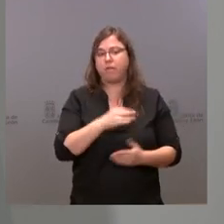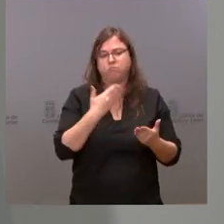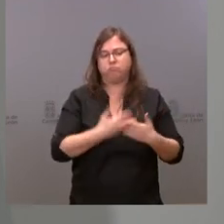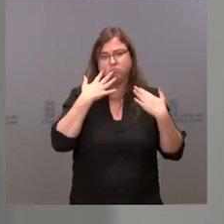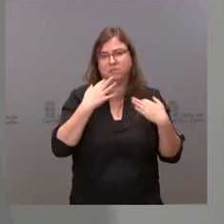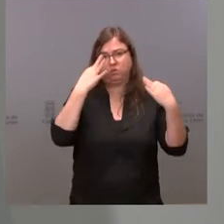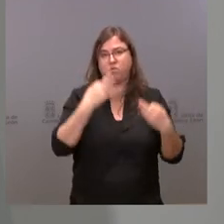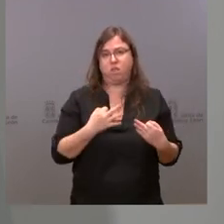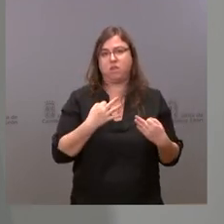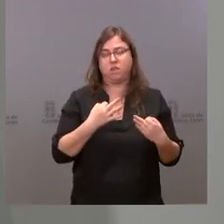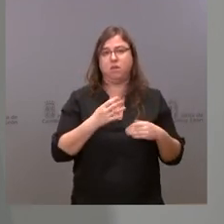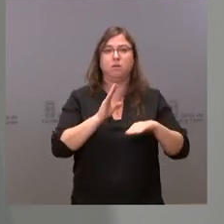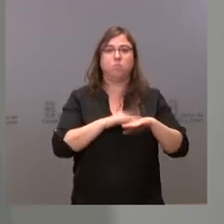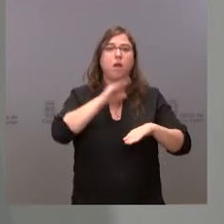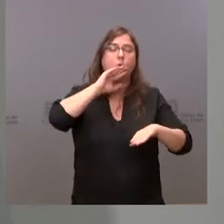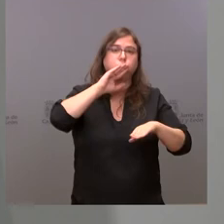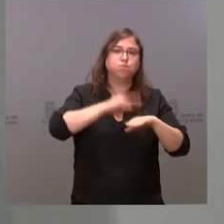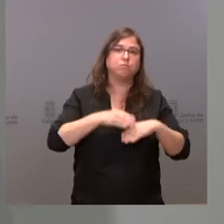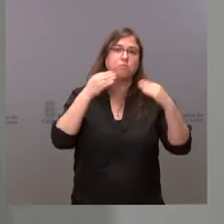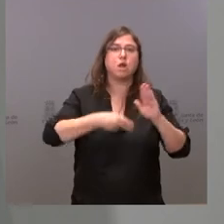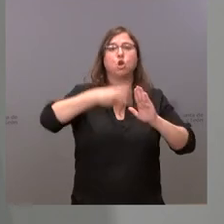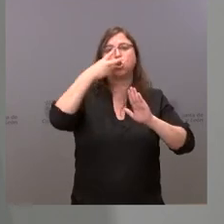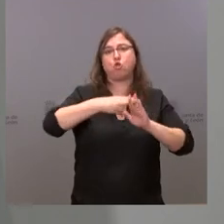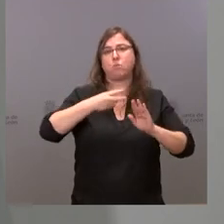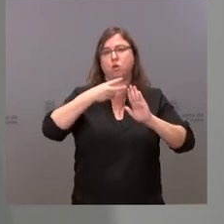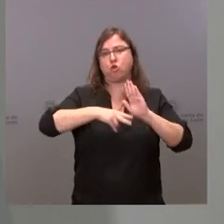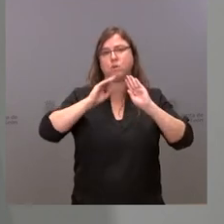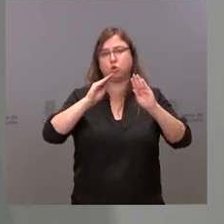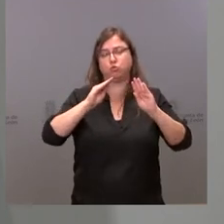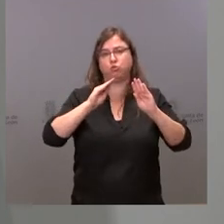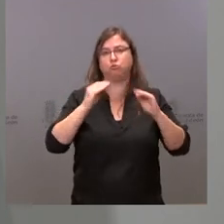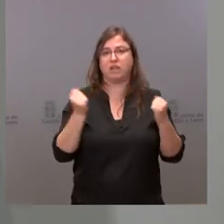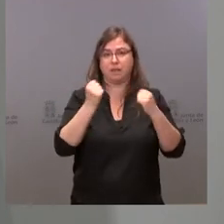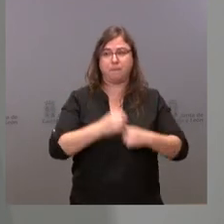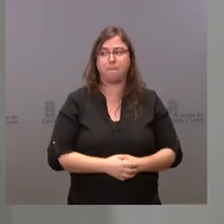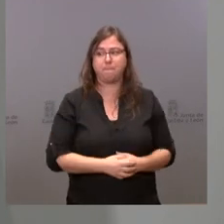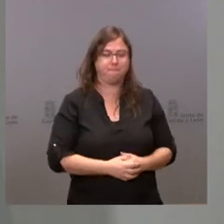plenas del cumplimiento de la normativa vigente en materia sanitaria